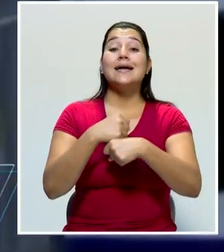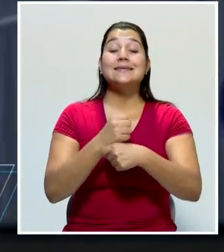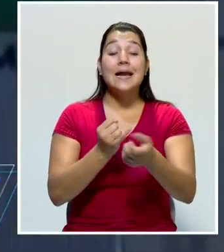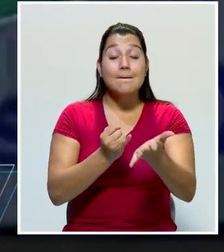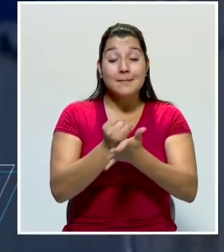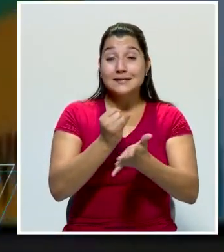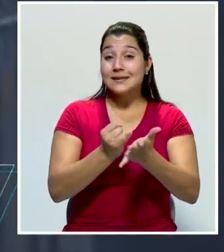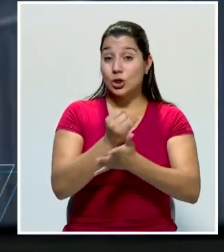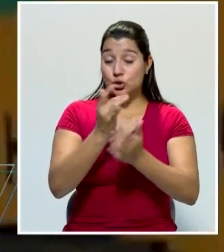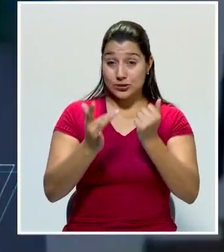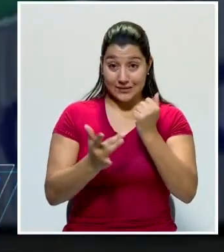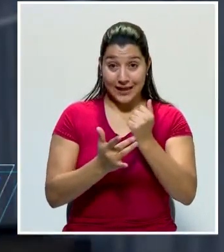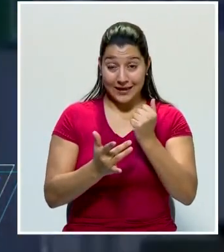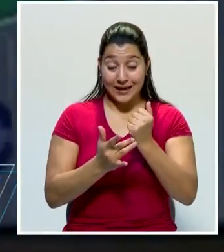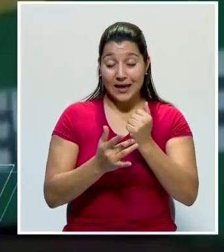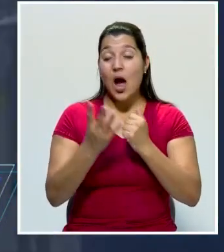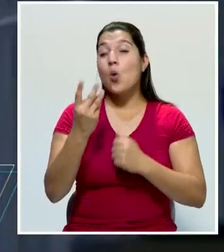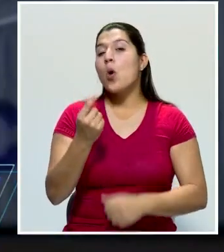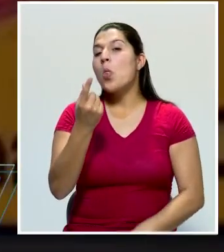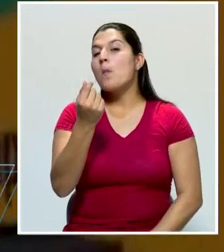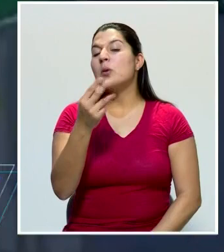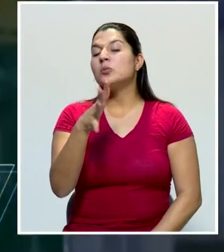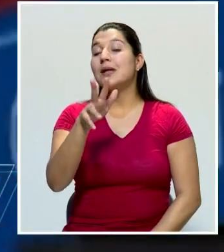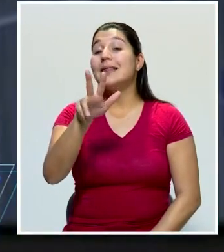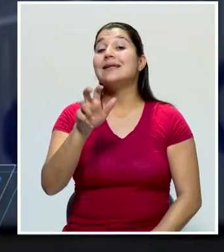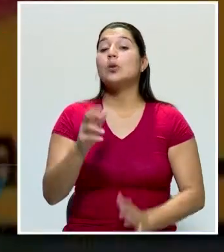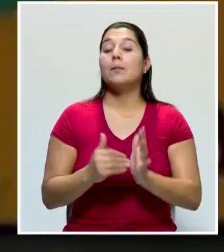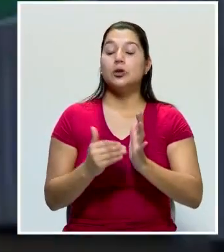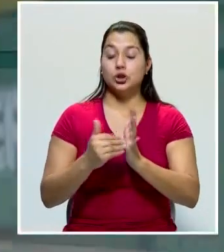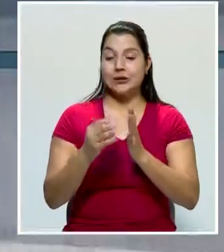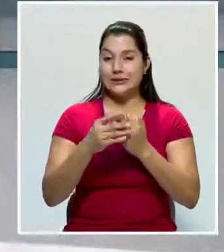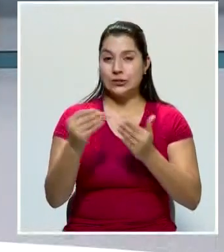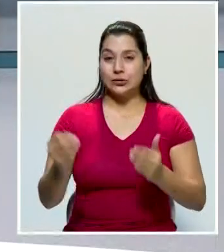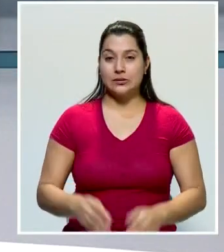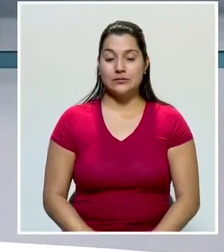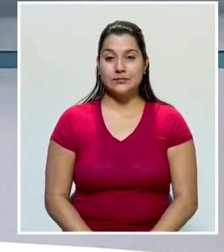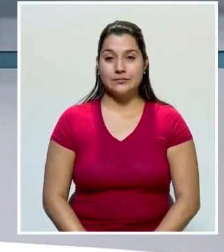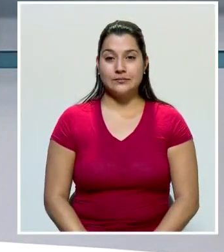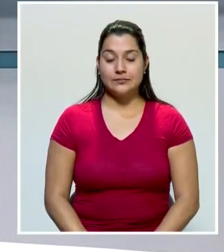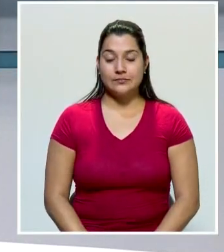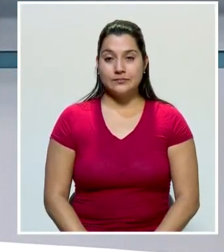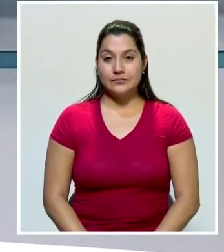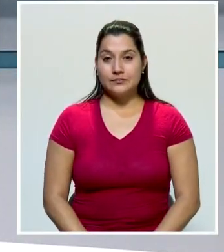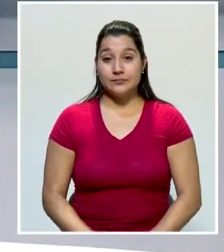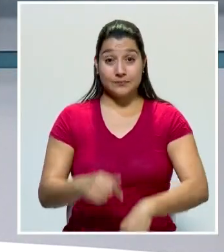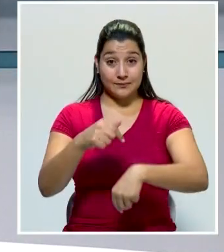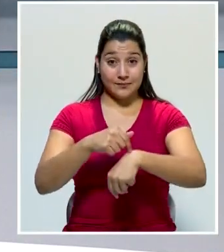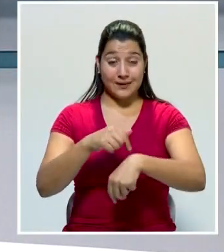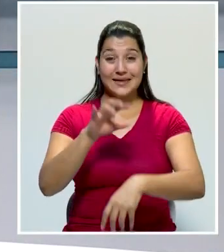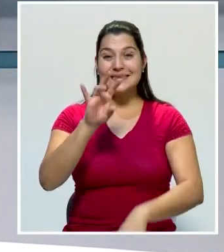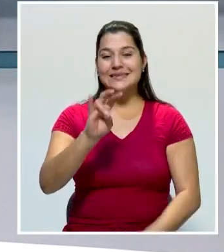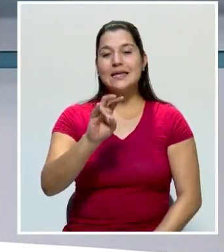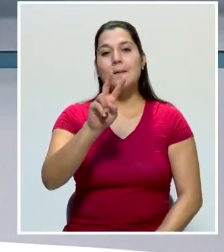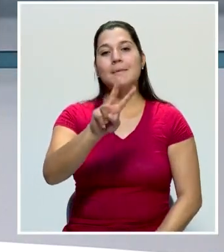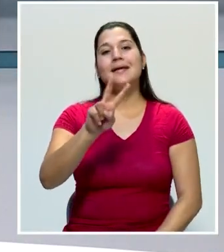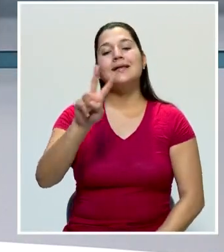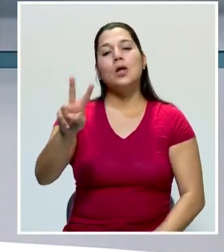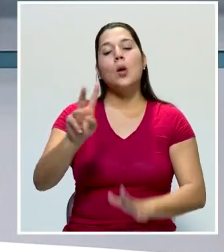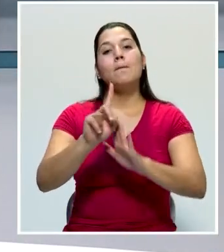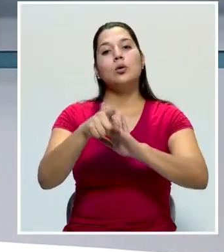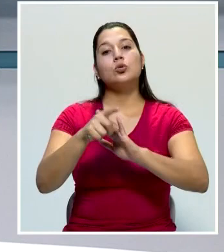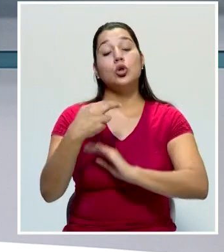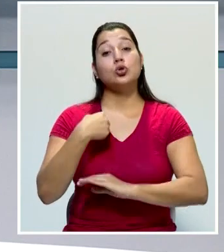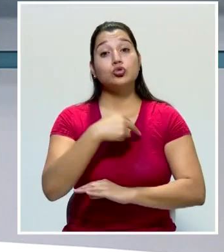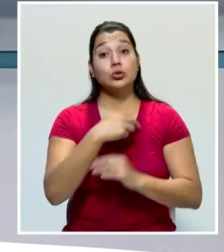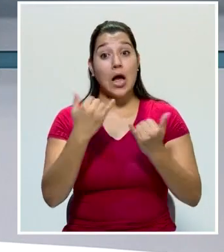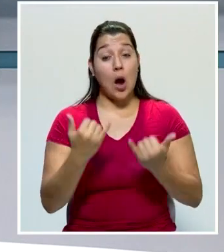estudios técnicos que tienen un valor de $300 millones. Y a las 7 de la noche con 22 minutos